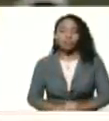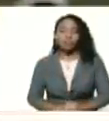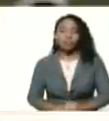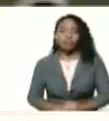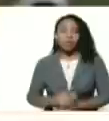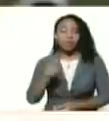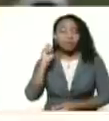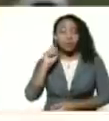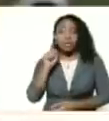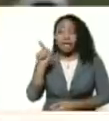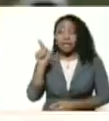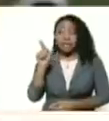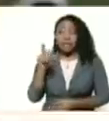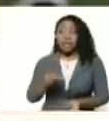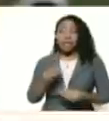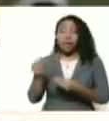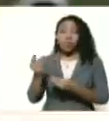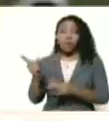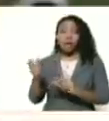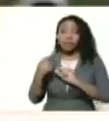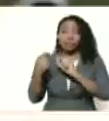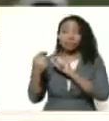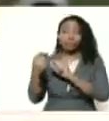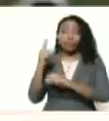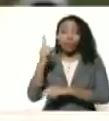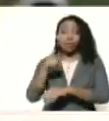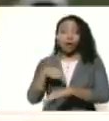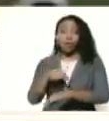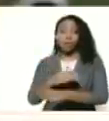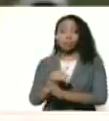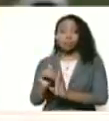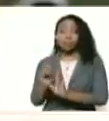Ernesto Villegas, ni a ti te ha dado una entrevista de 1 hora y media.